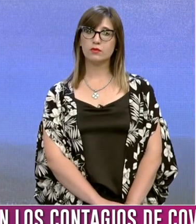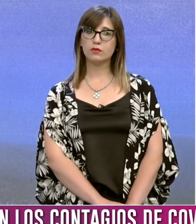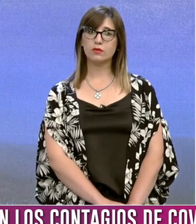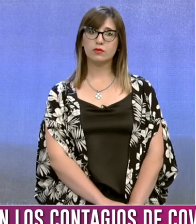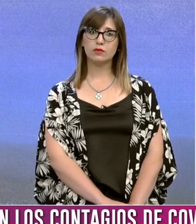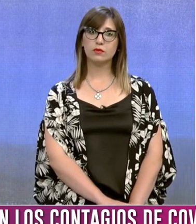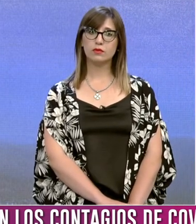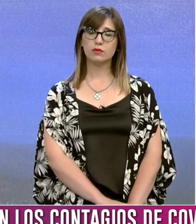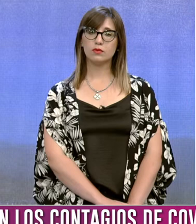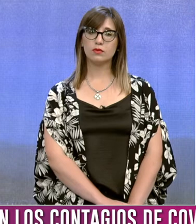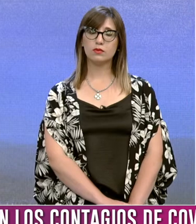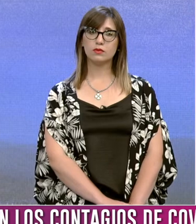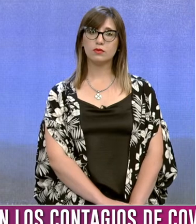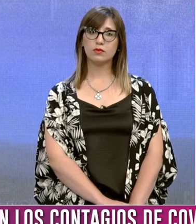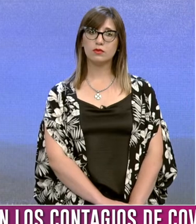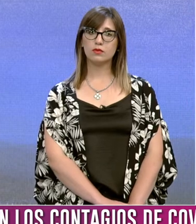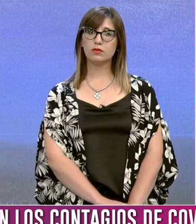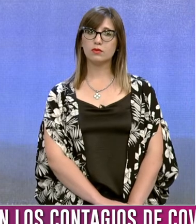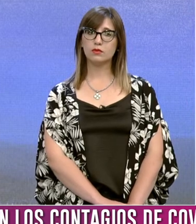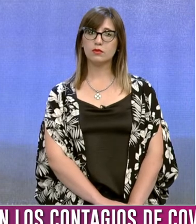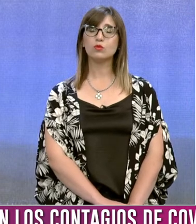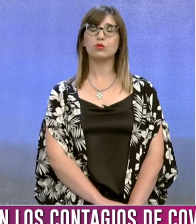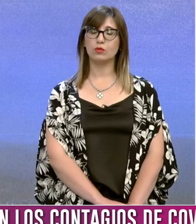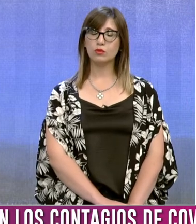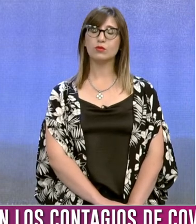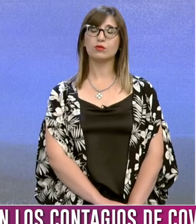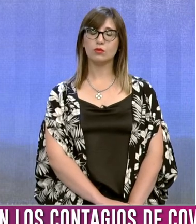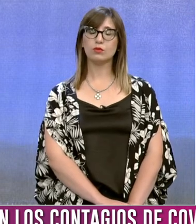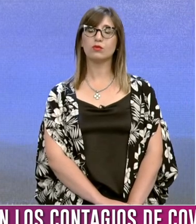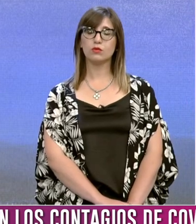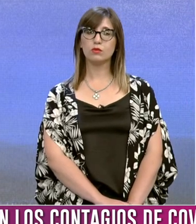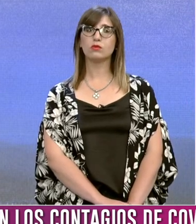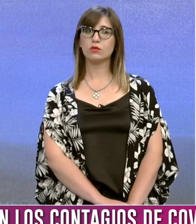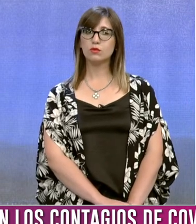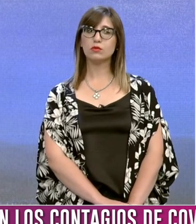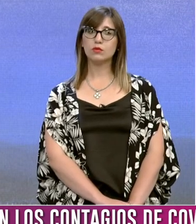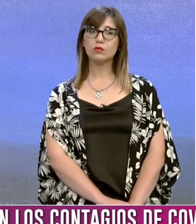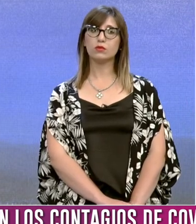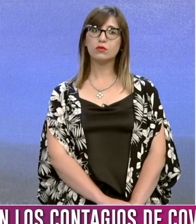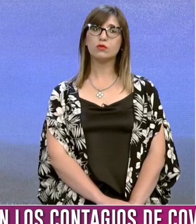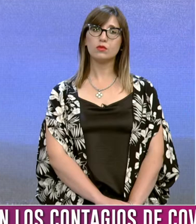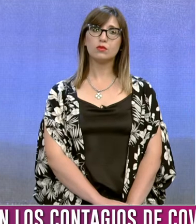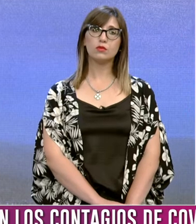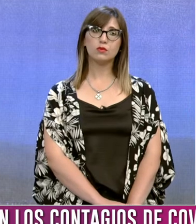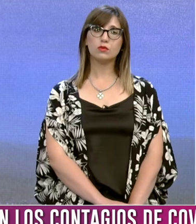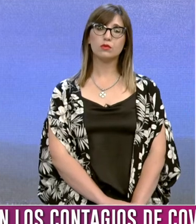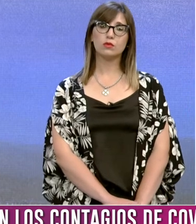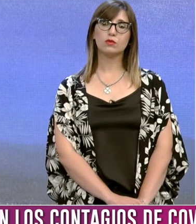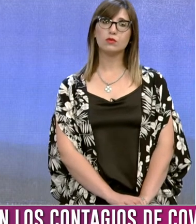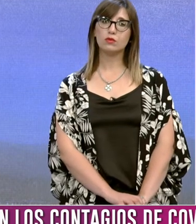de los pacientes de terapia intensiva que el 90% de lo que tenemos no están vacunados. Uh-huh. Esto refuerza la idea de que hay